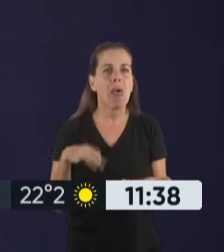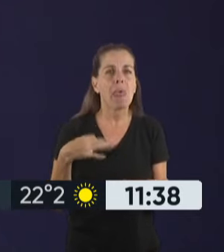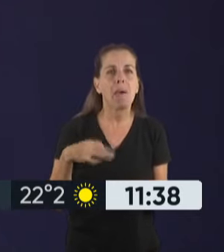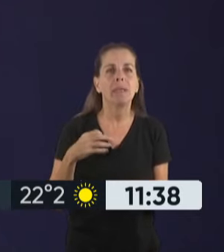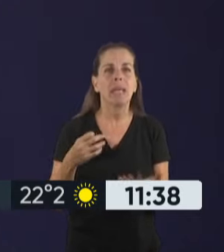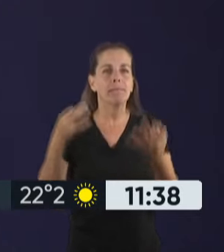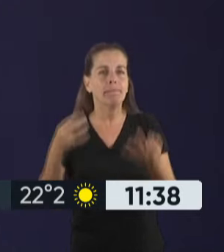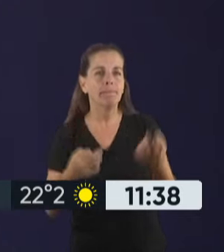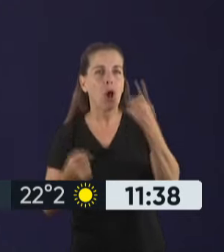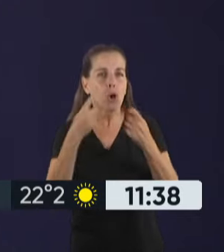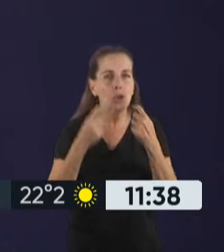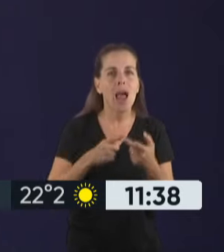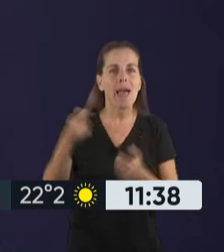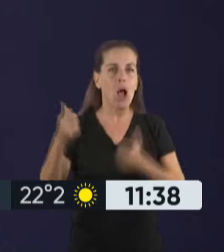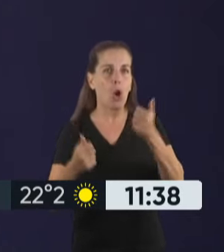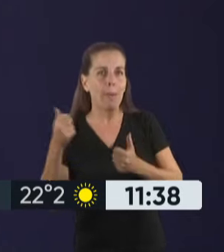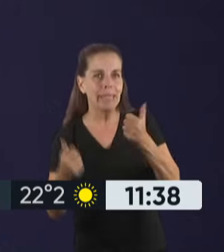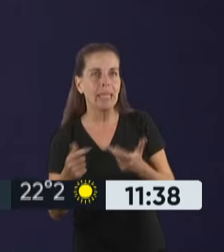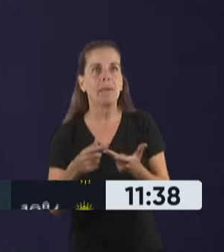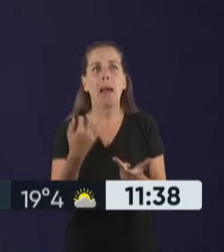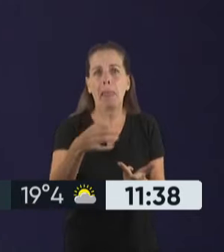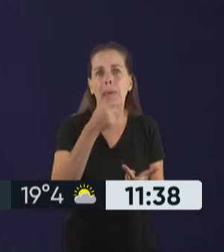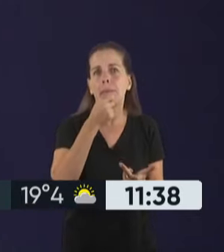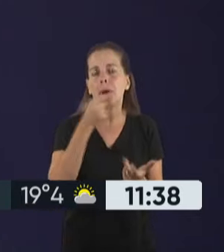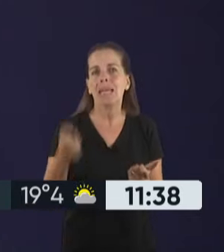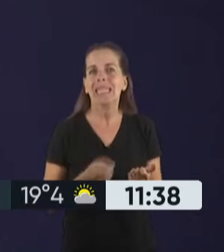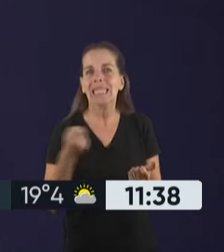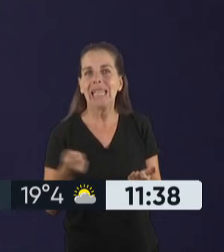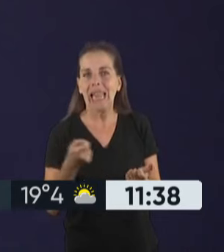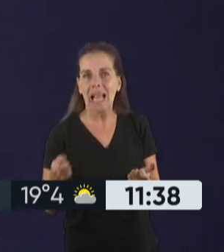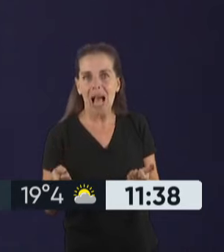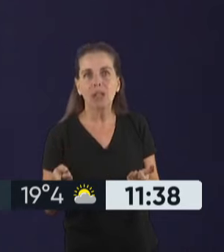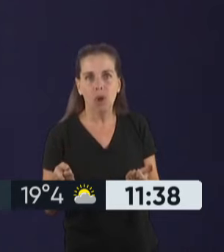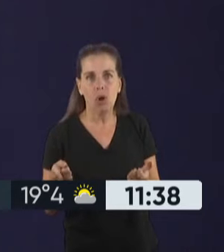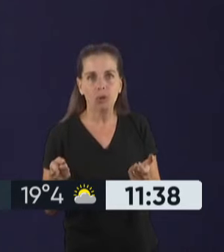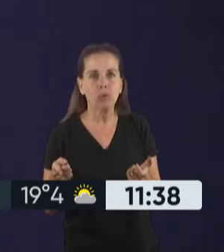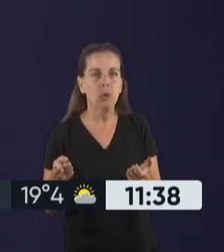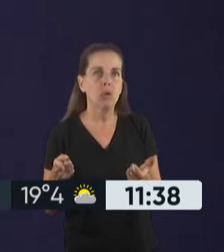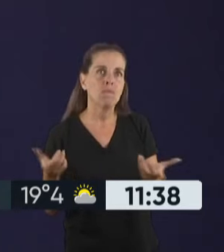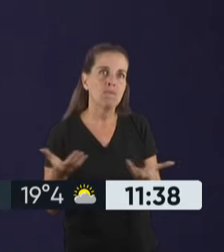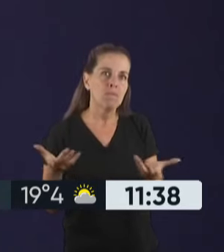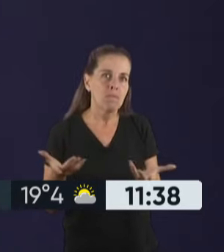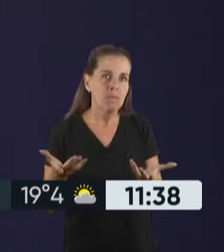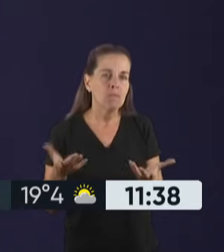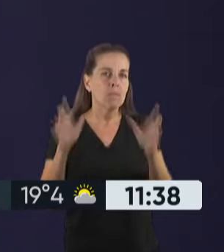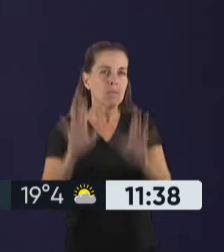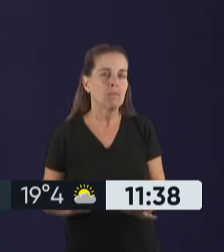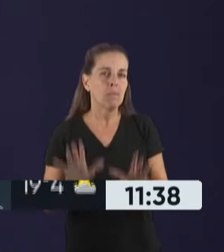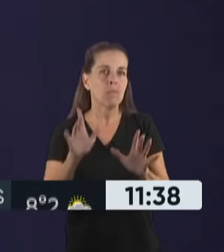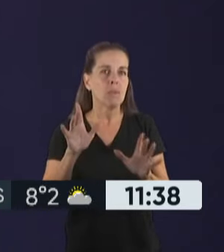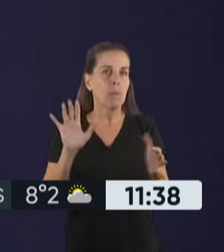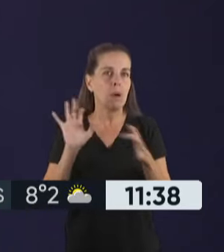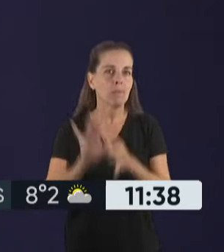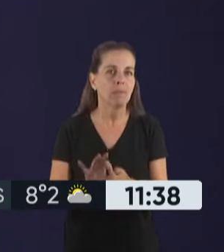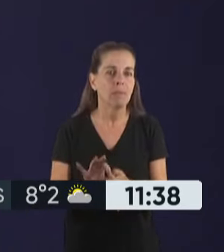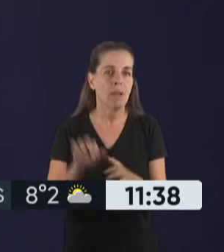desregulada y competitiva tener que tener sindicatos eh acordes o aptos al siglo XXI cosa que